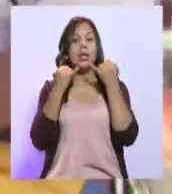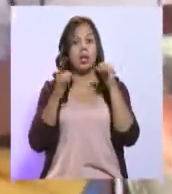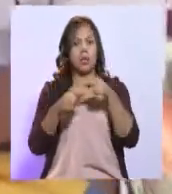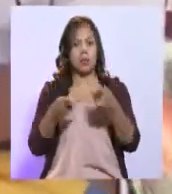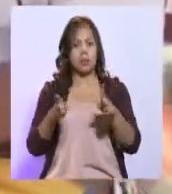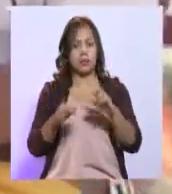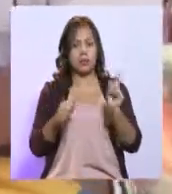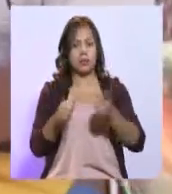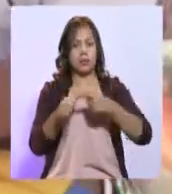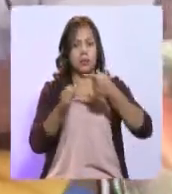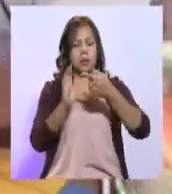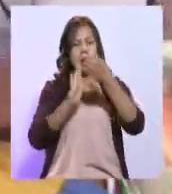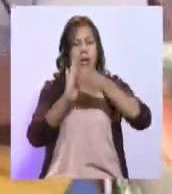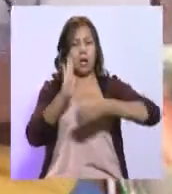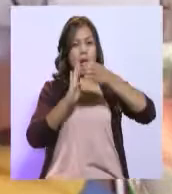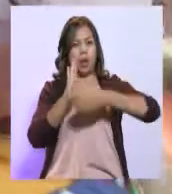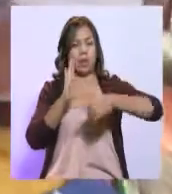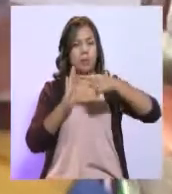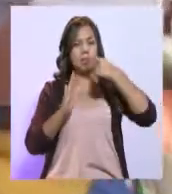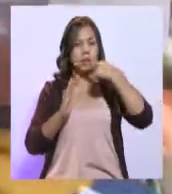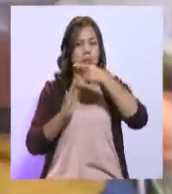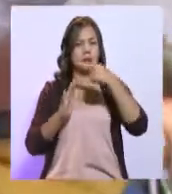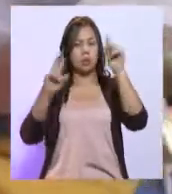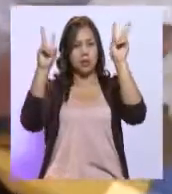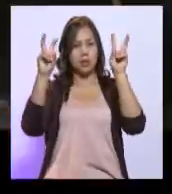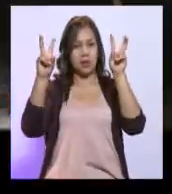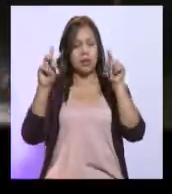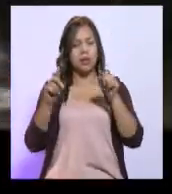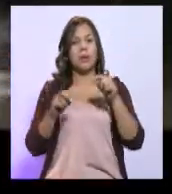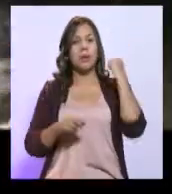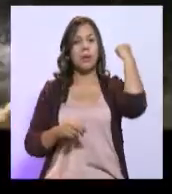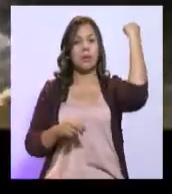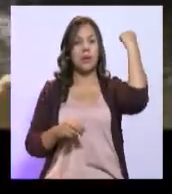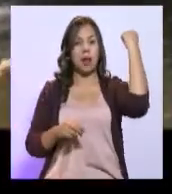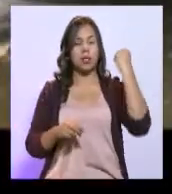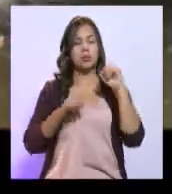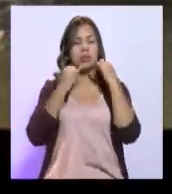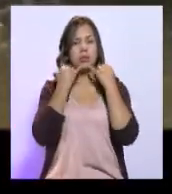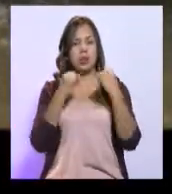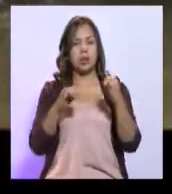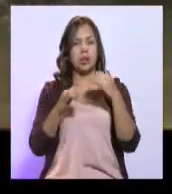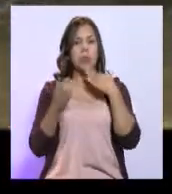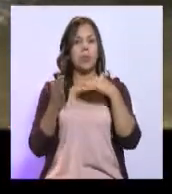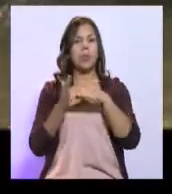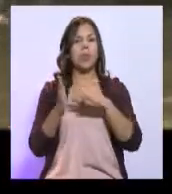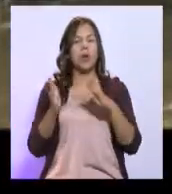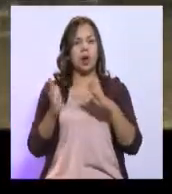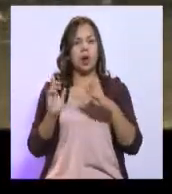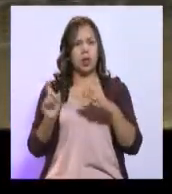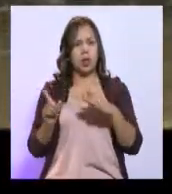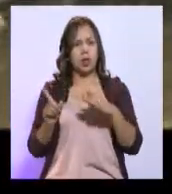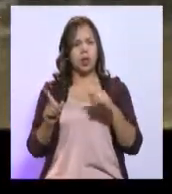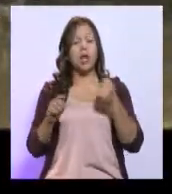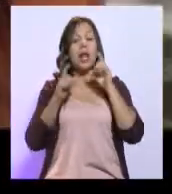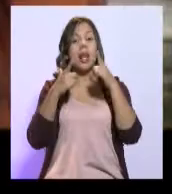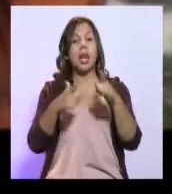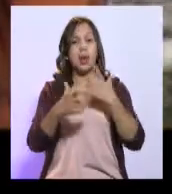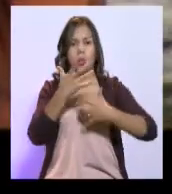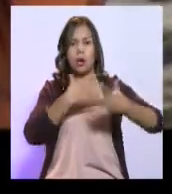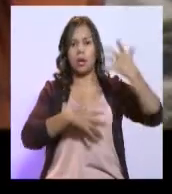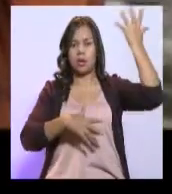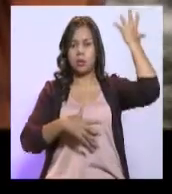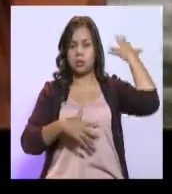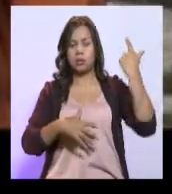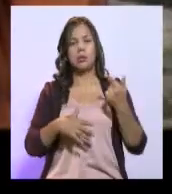define claramente términos para referirse a los derechos lingüísticos, como por ejemplo, la precariedad, lengua ancestral,